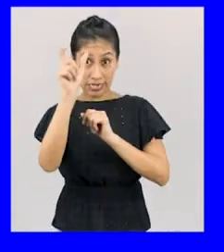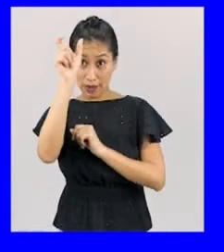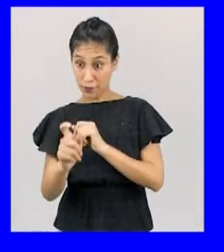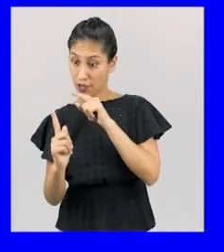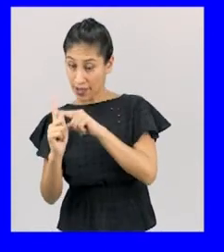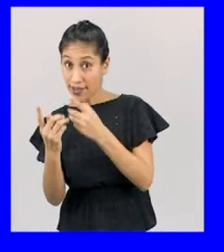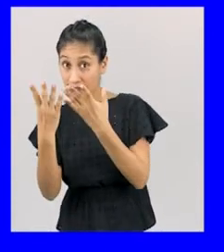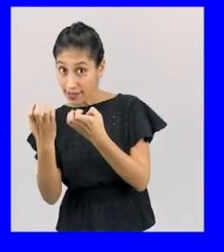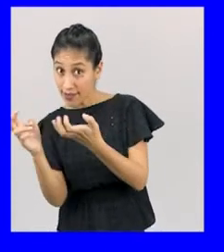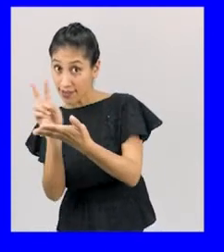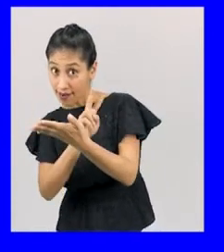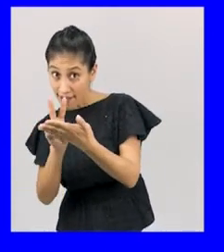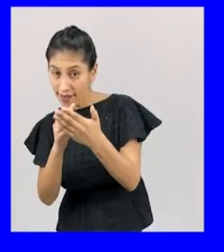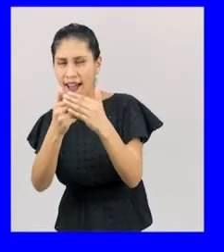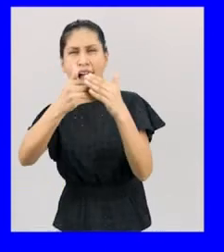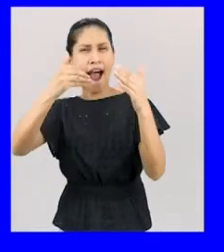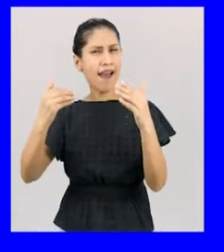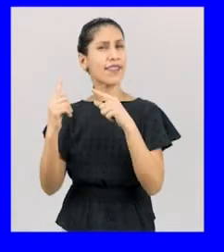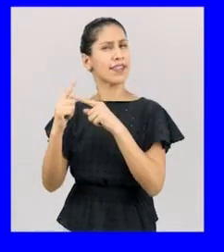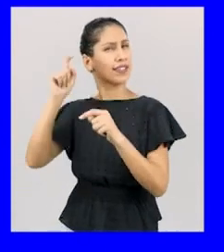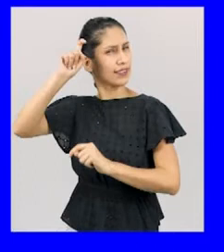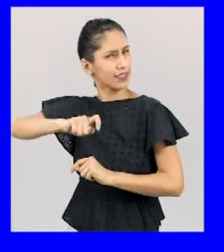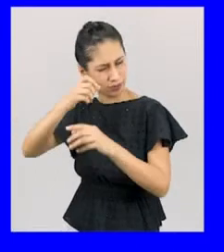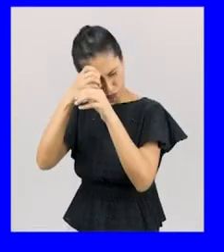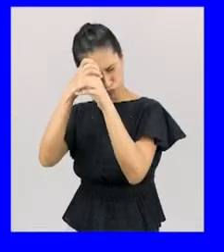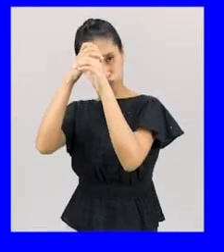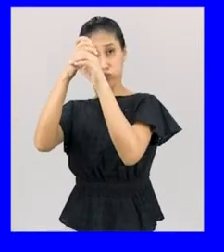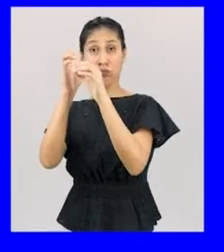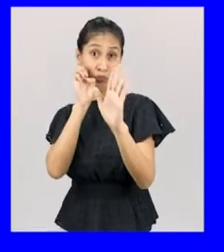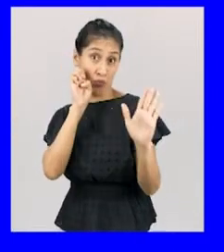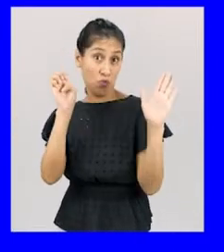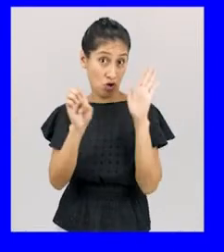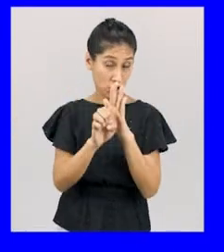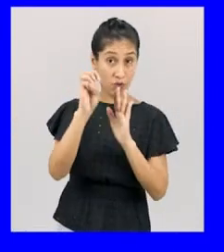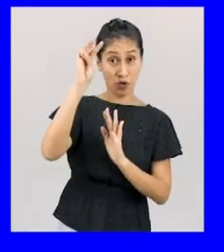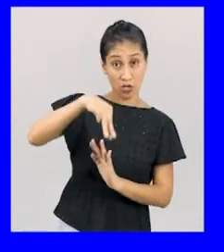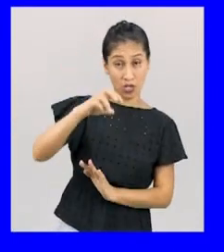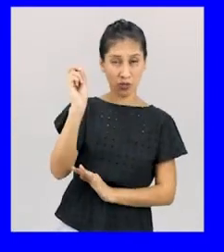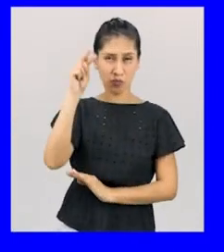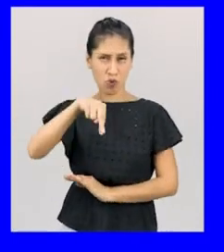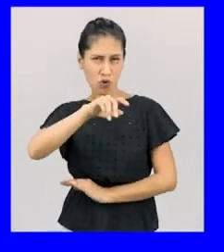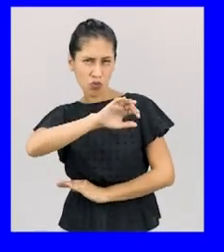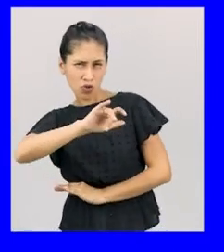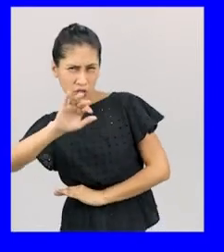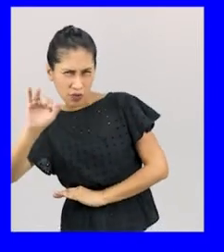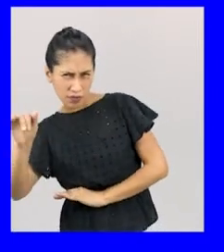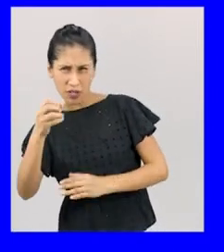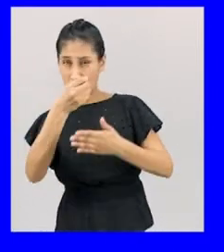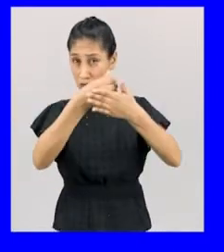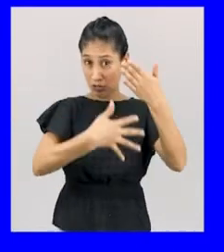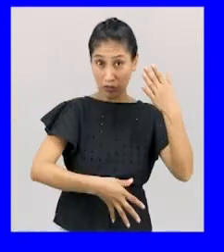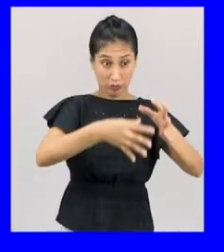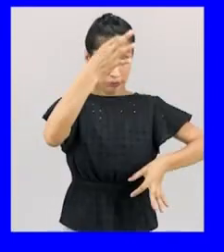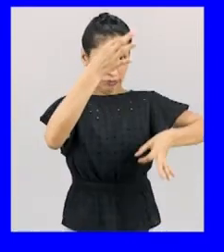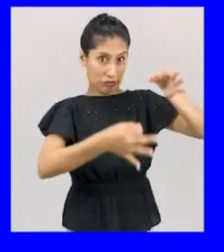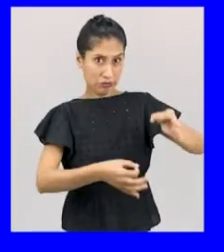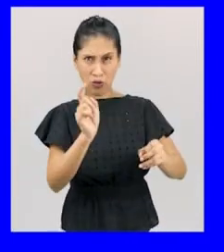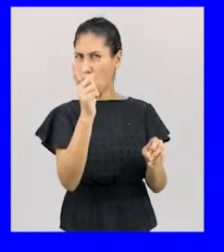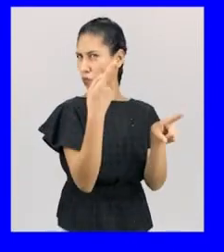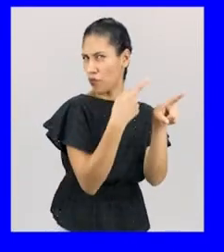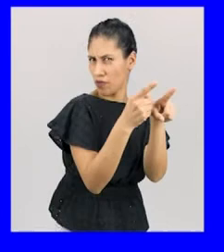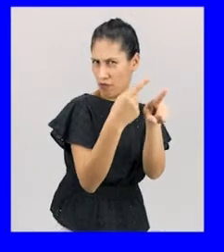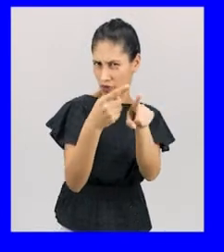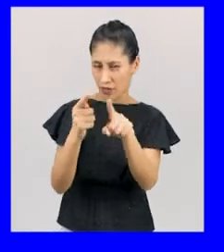conocimiento previo por parte del lector debido a la complejidad del tema. Por ejemplo, las monografías, los textos legislativos o las